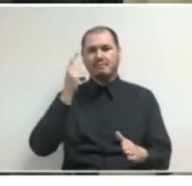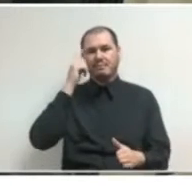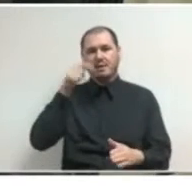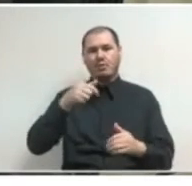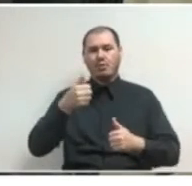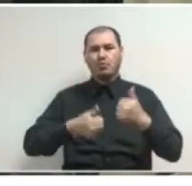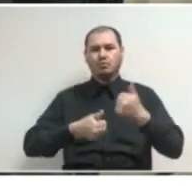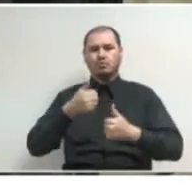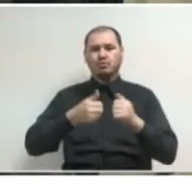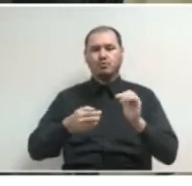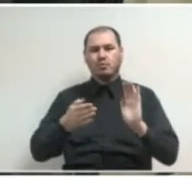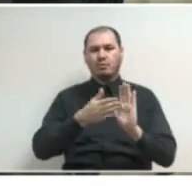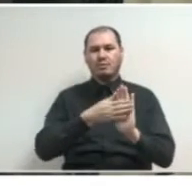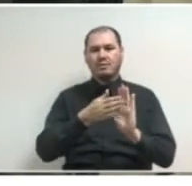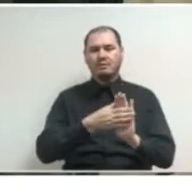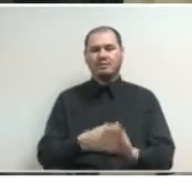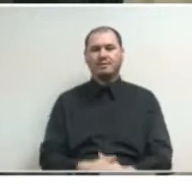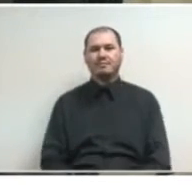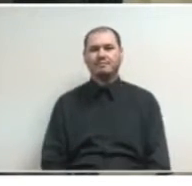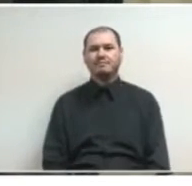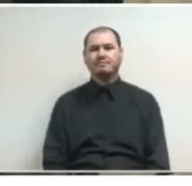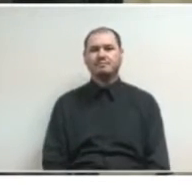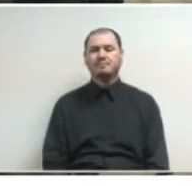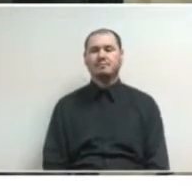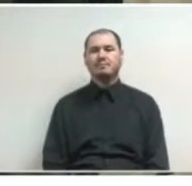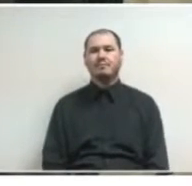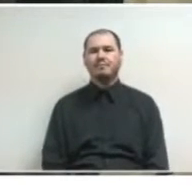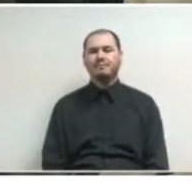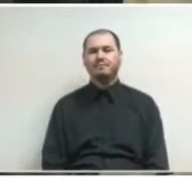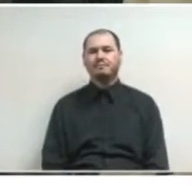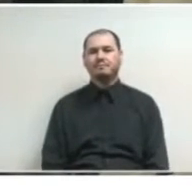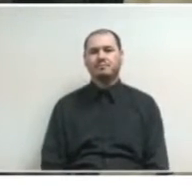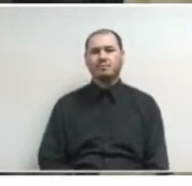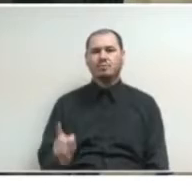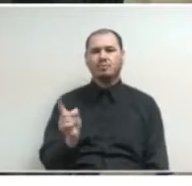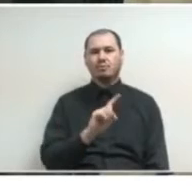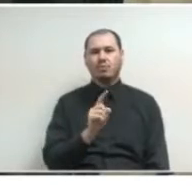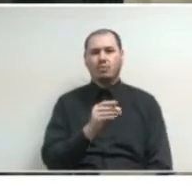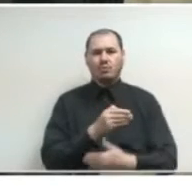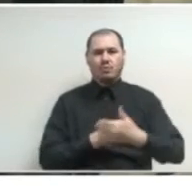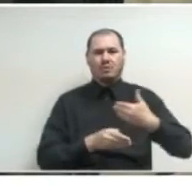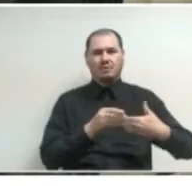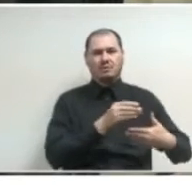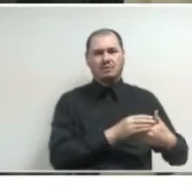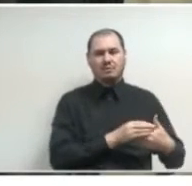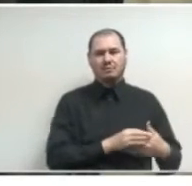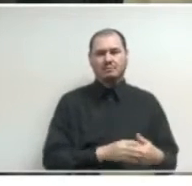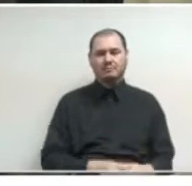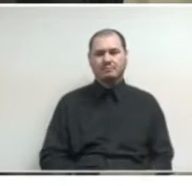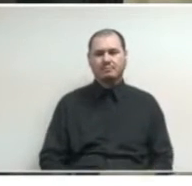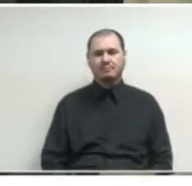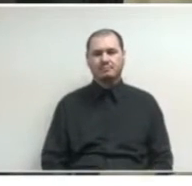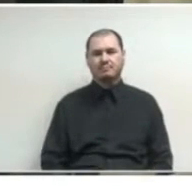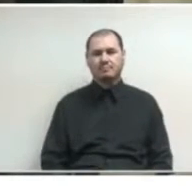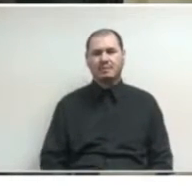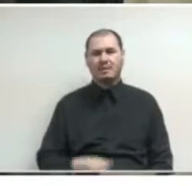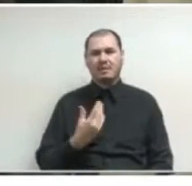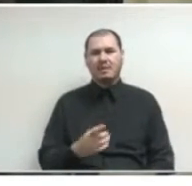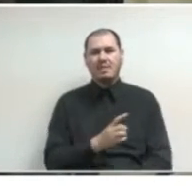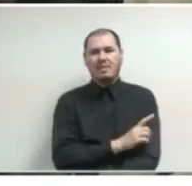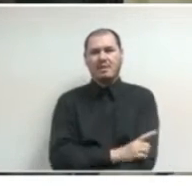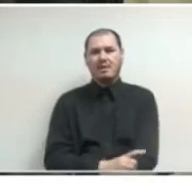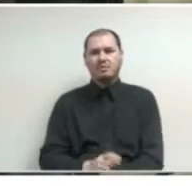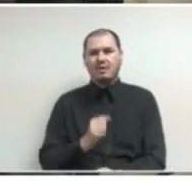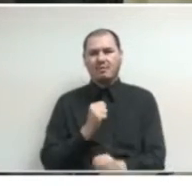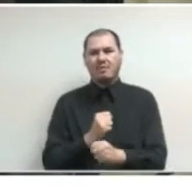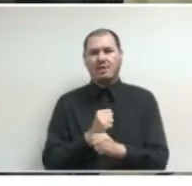concursados. Oye, Monedio, mi lugar, oye, concursar. JAPE. Retroactiva. Se garantiza. El programa, oye, garantiza. Ya